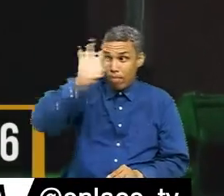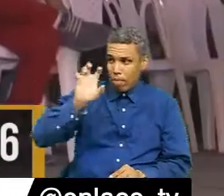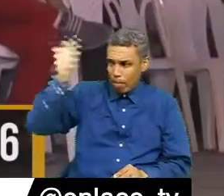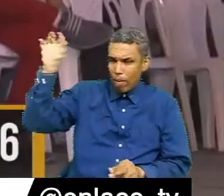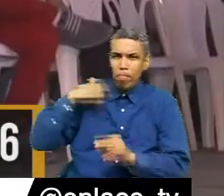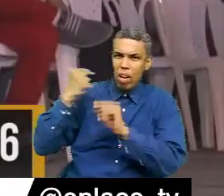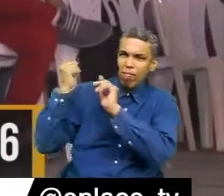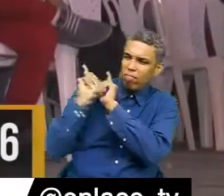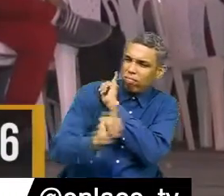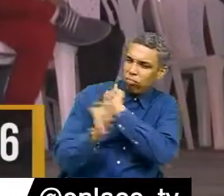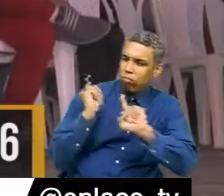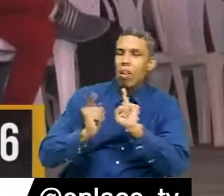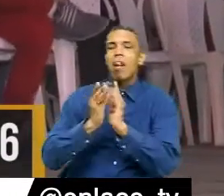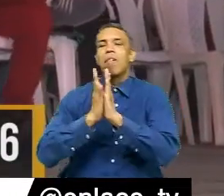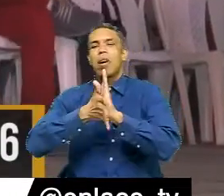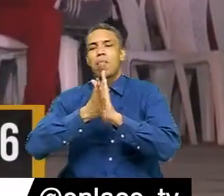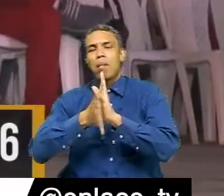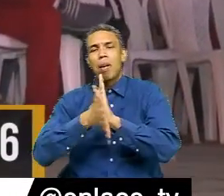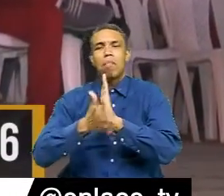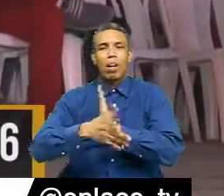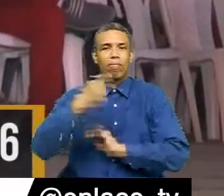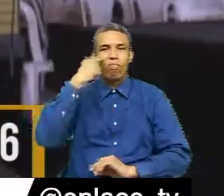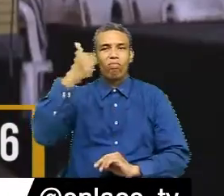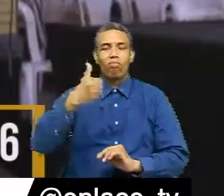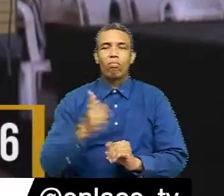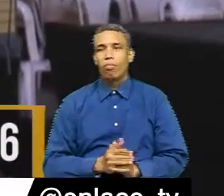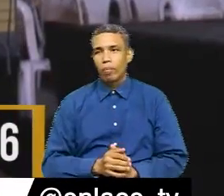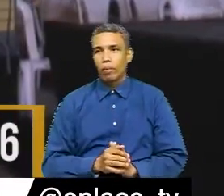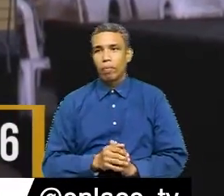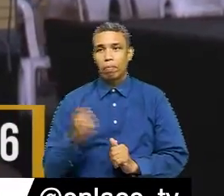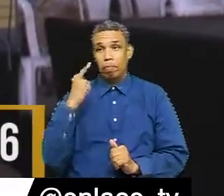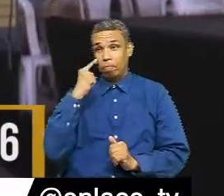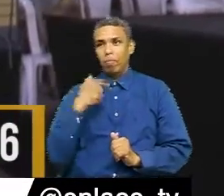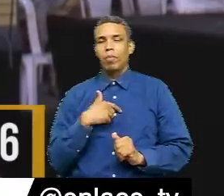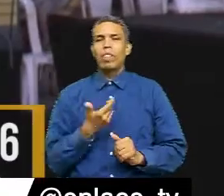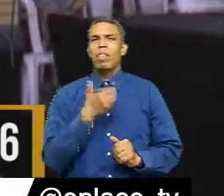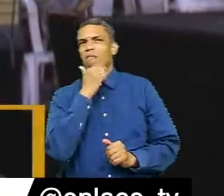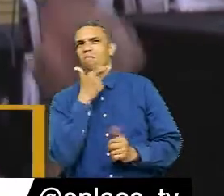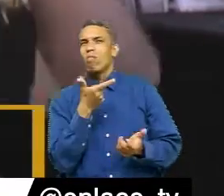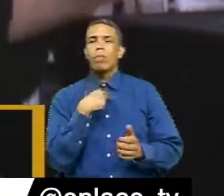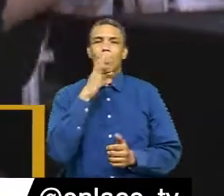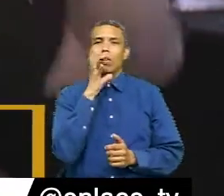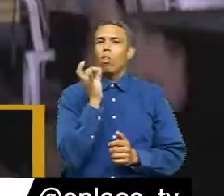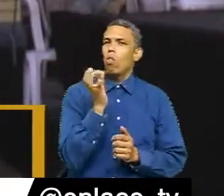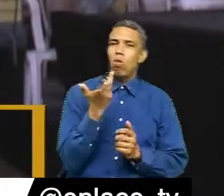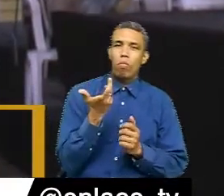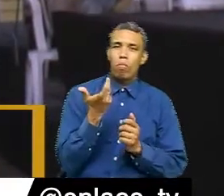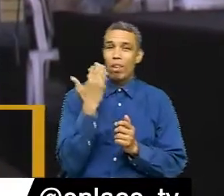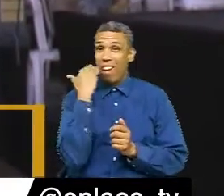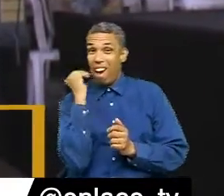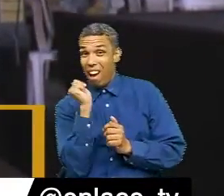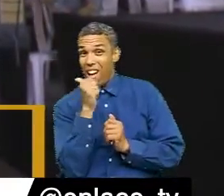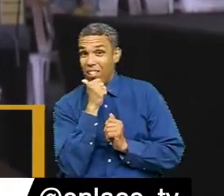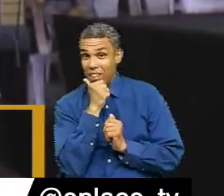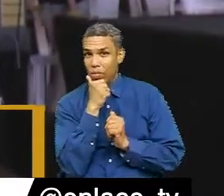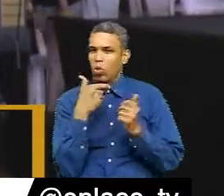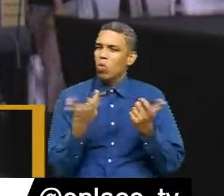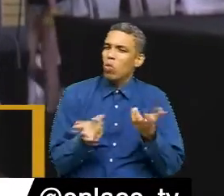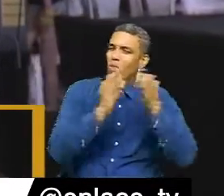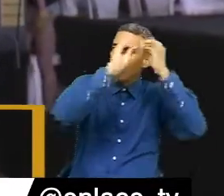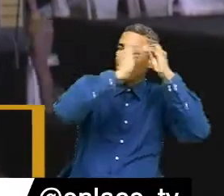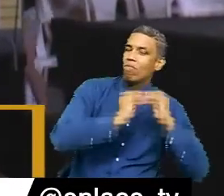de Abra Palabra 2016. Vamos a hablar del comportamiento femenino, del comportamiento masculino y de cuando esos dos comportamientos